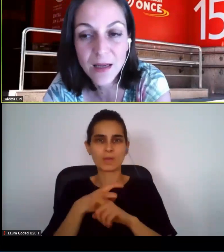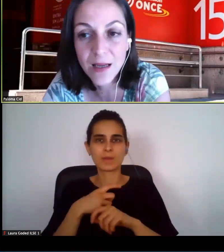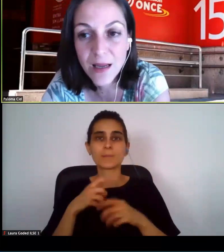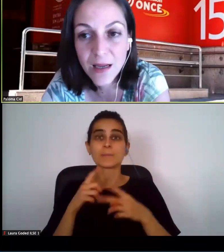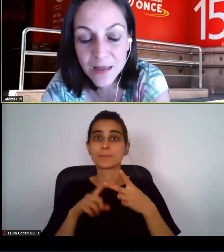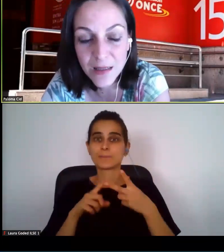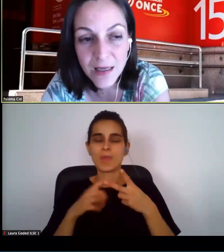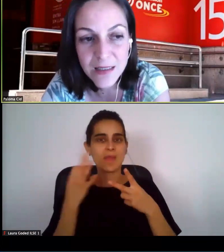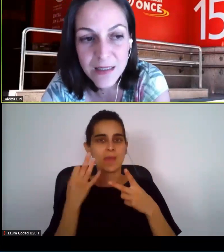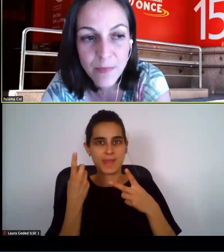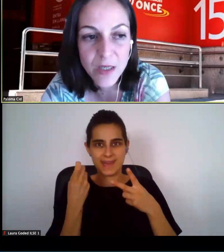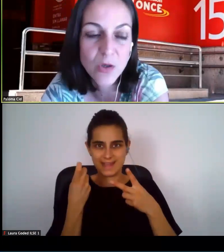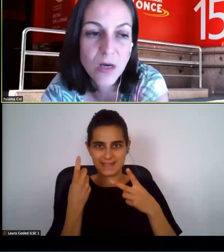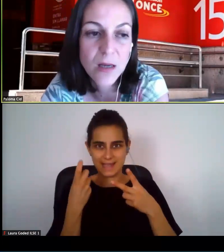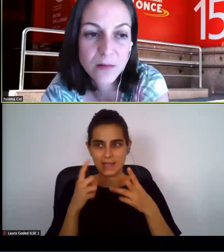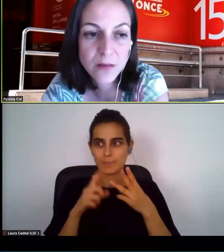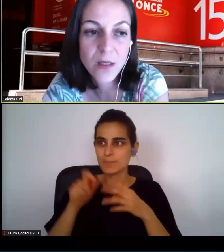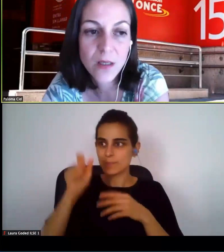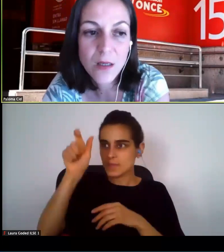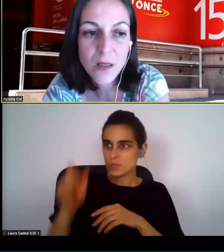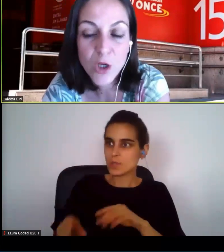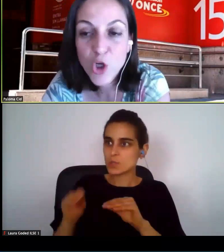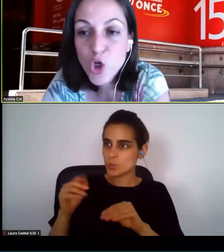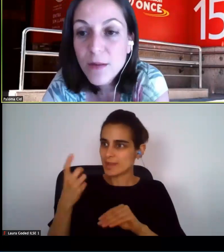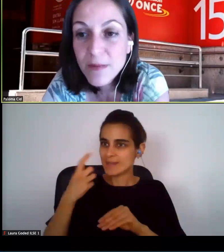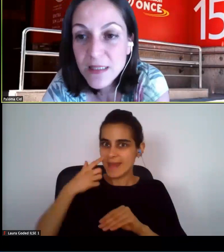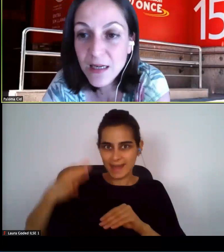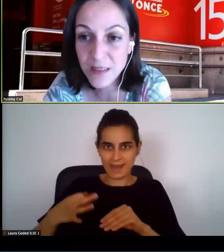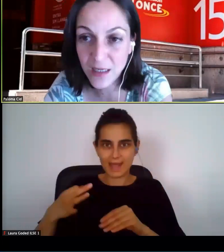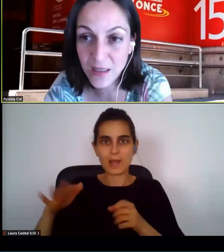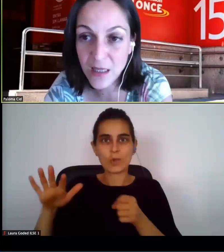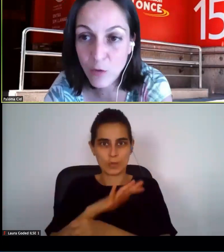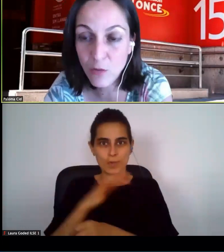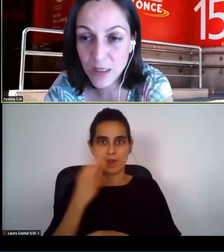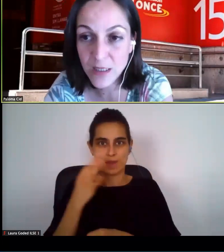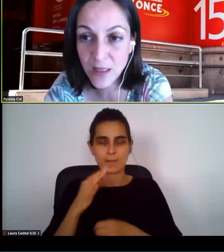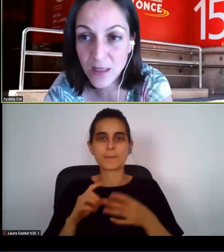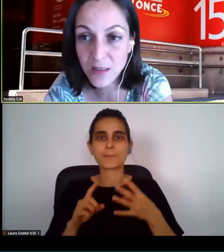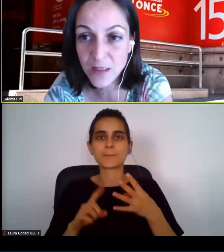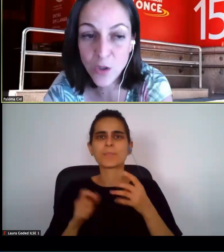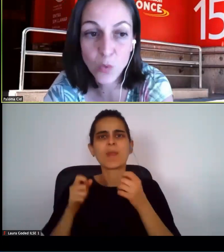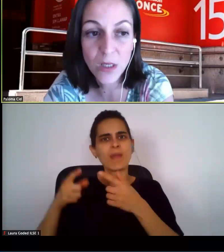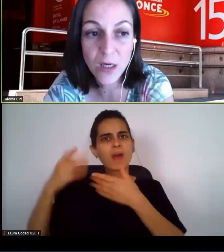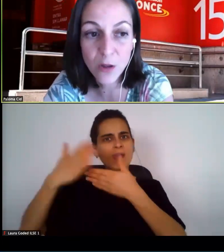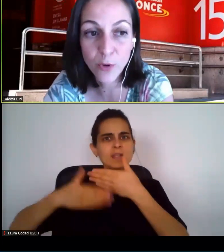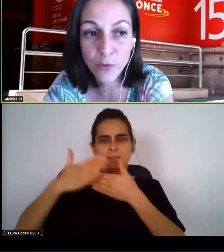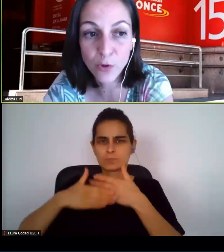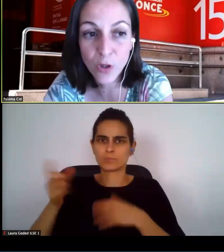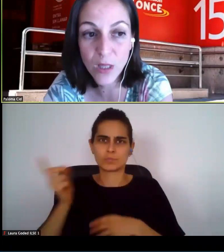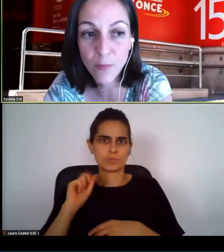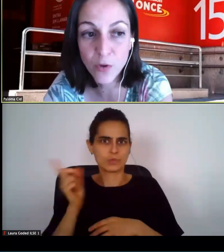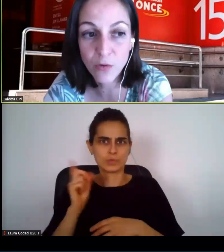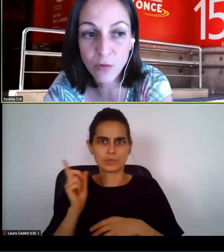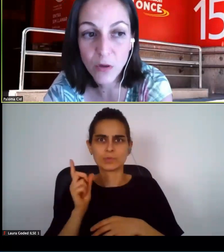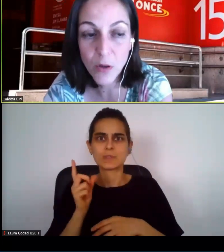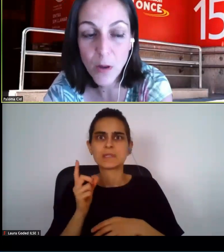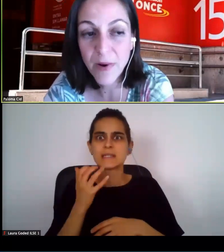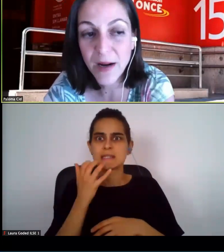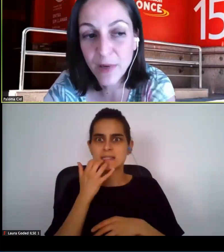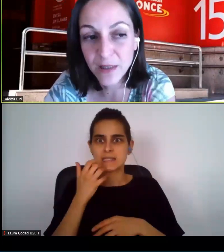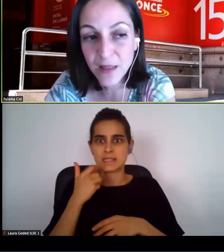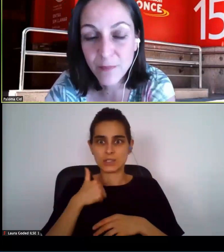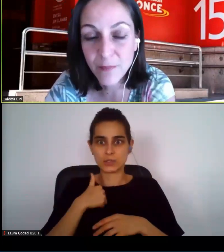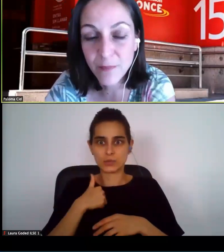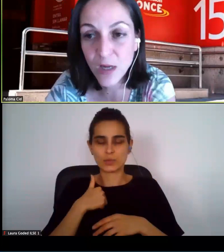real que tiene esa persona. No debe ser restrictivo, es decir, si yo utilizo un producto de apoyo